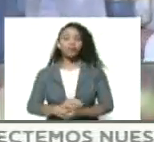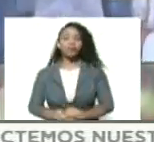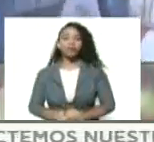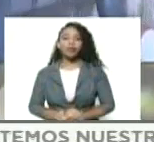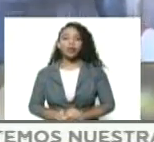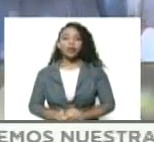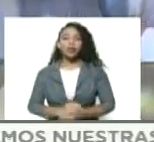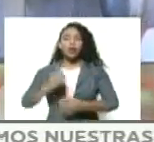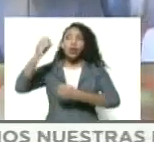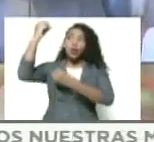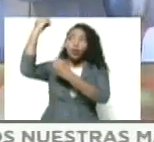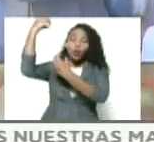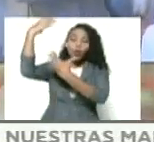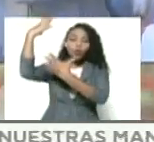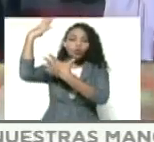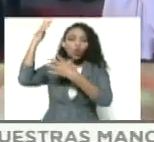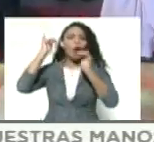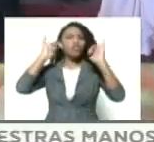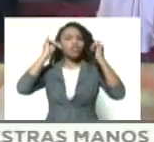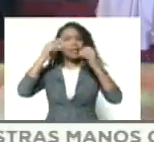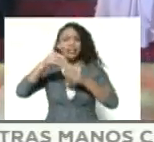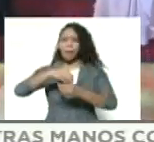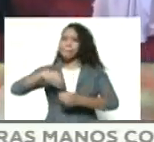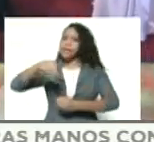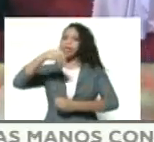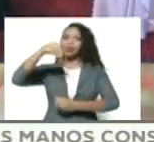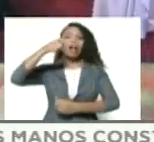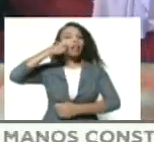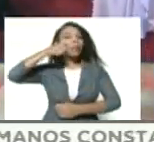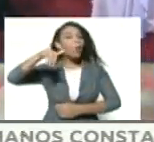de luz, una fiesta espiritual del pueblo.